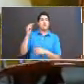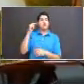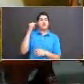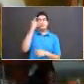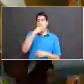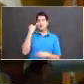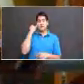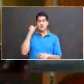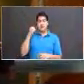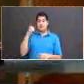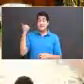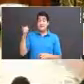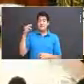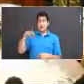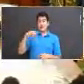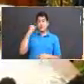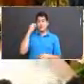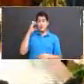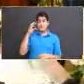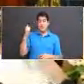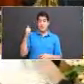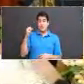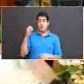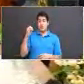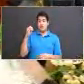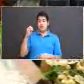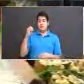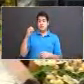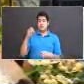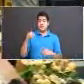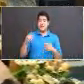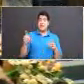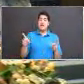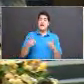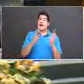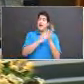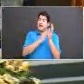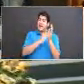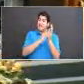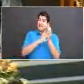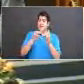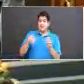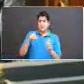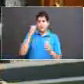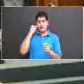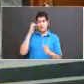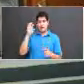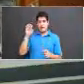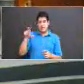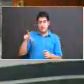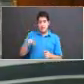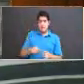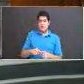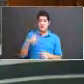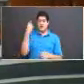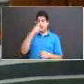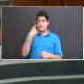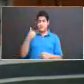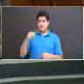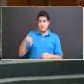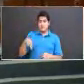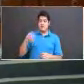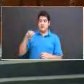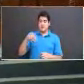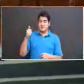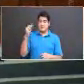tocaba ministrar la alabanza a los hermanos de Miel San Marcos. Y la iglesia estaba, hermano, que no